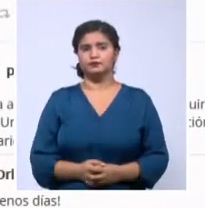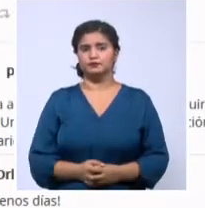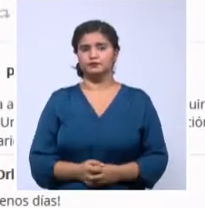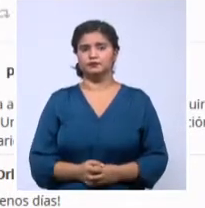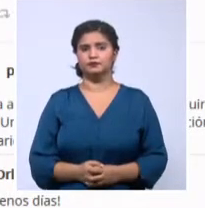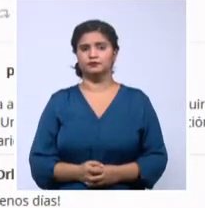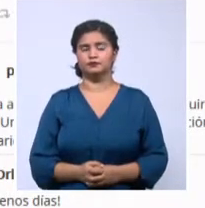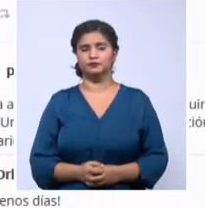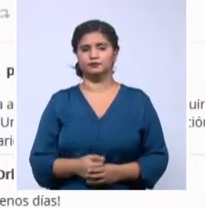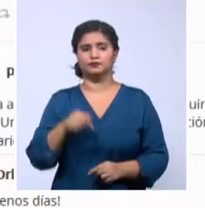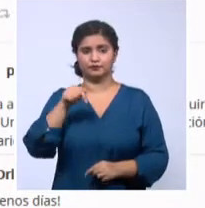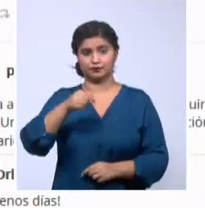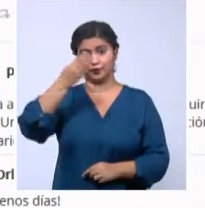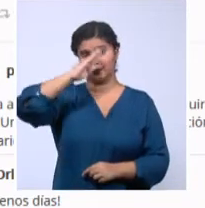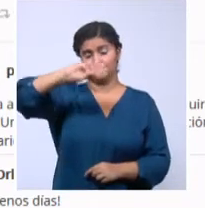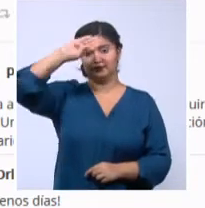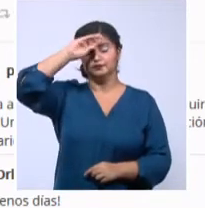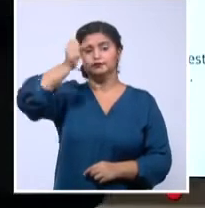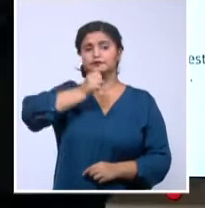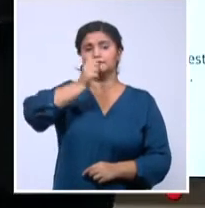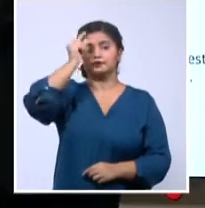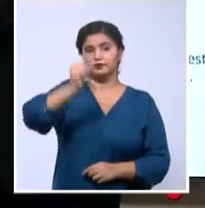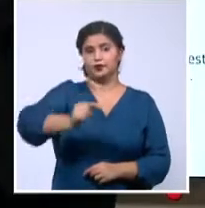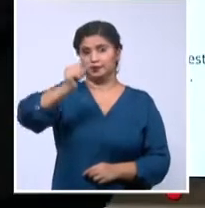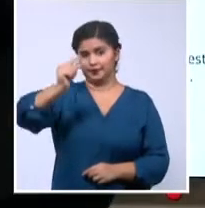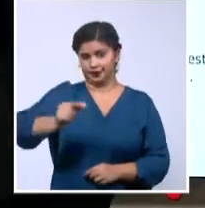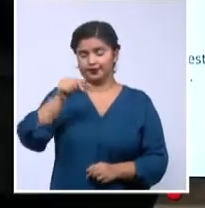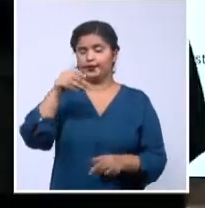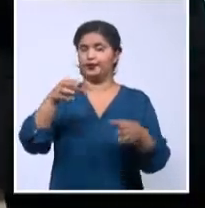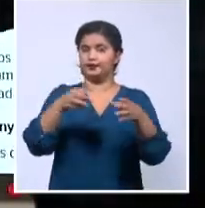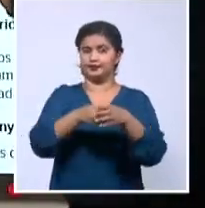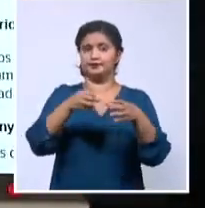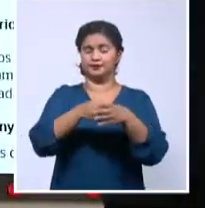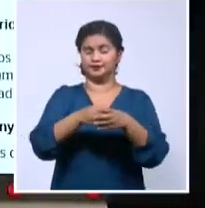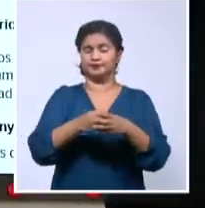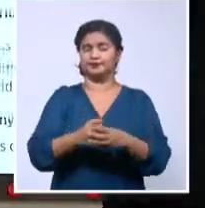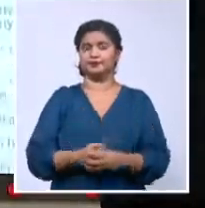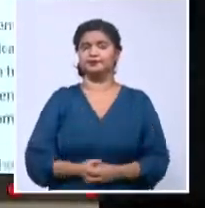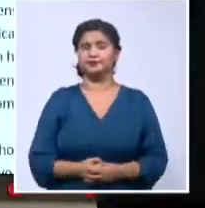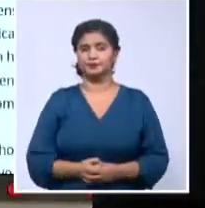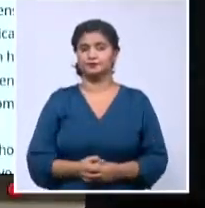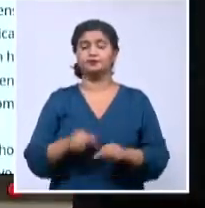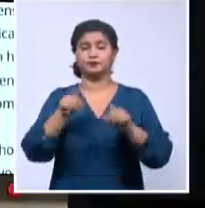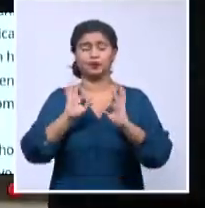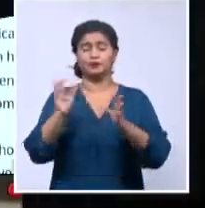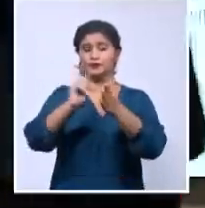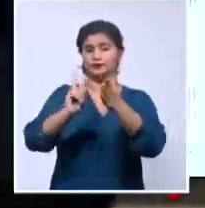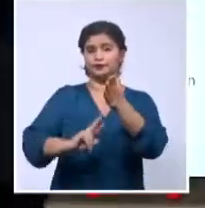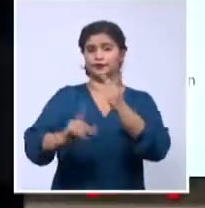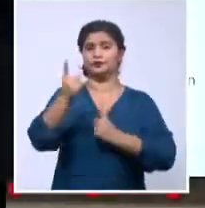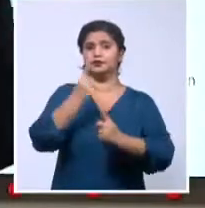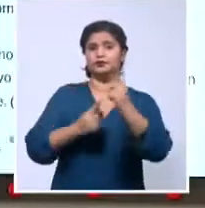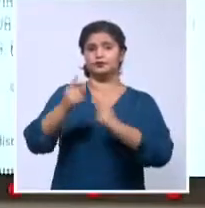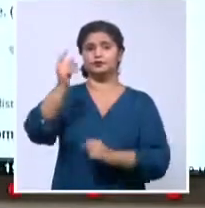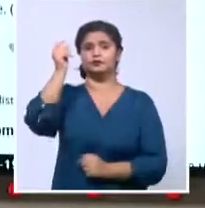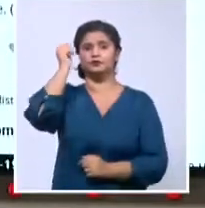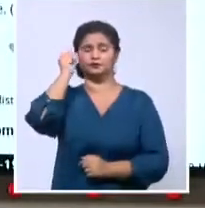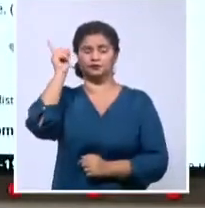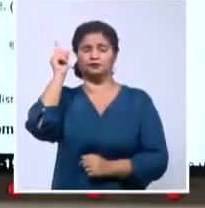Cuba Periodistas, ya se ha pronunciado la UPEC. Vamos a subir y tratar de leer algunas de las ideas. Diálogo